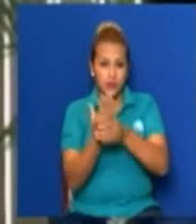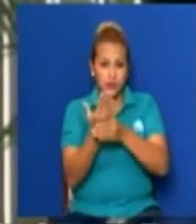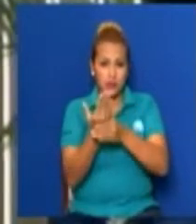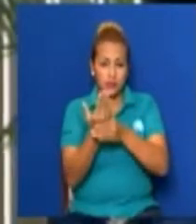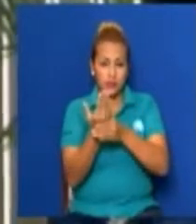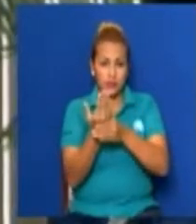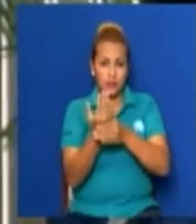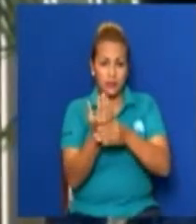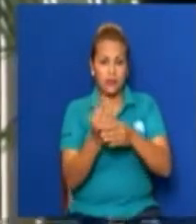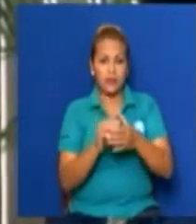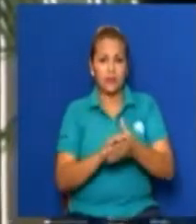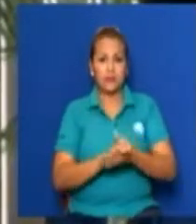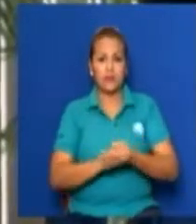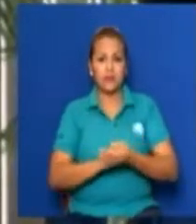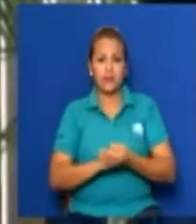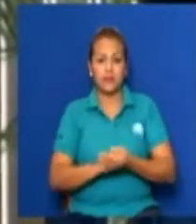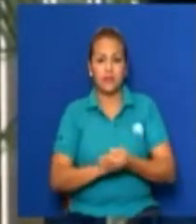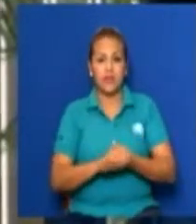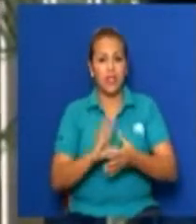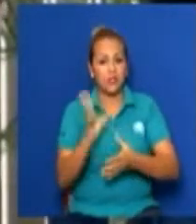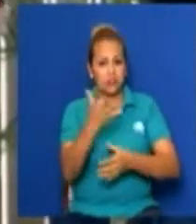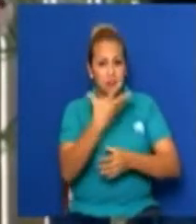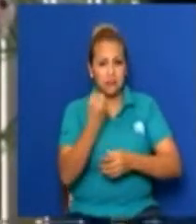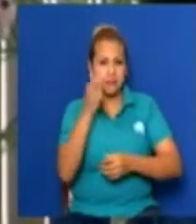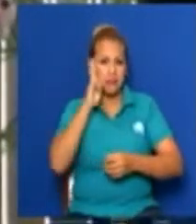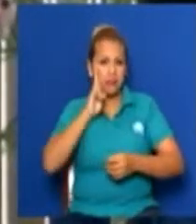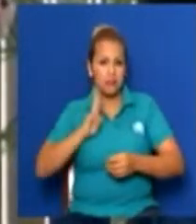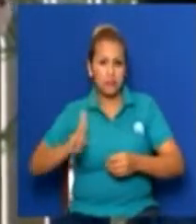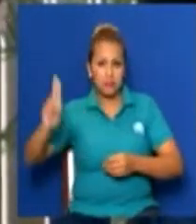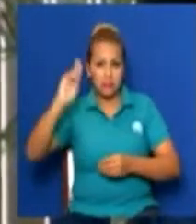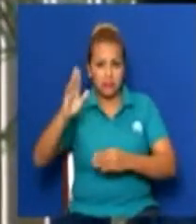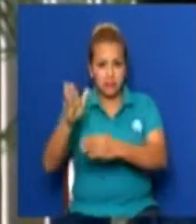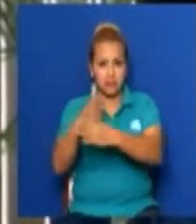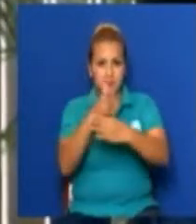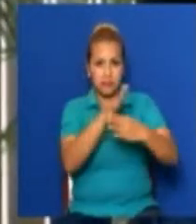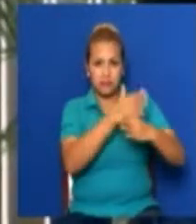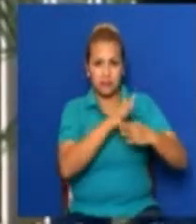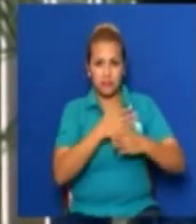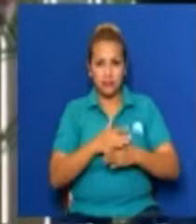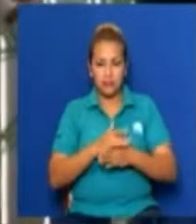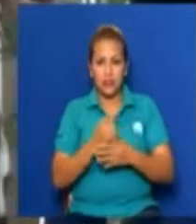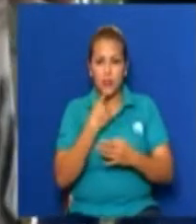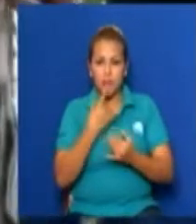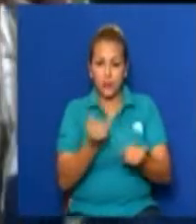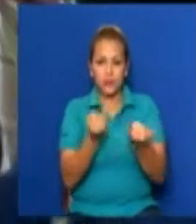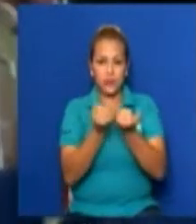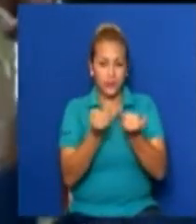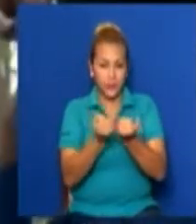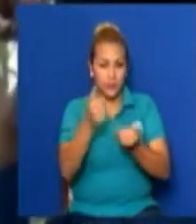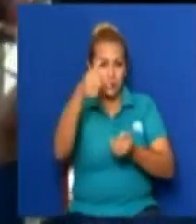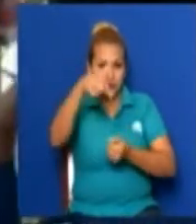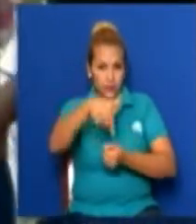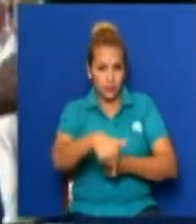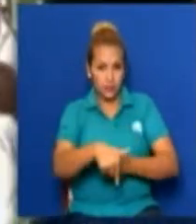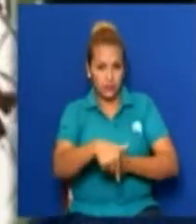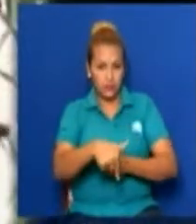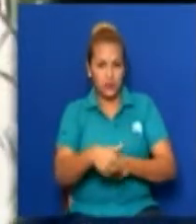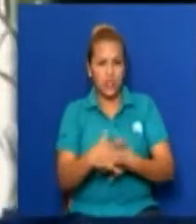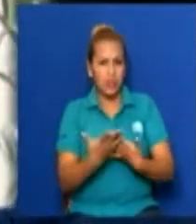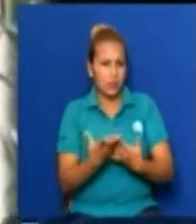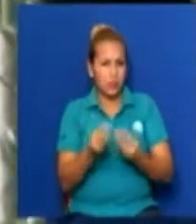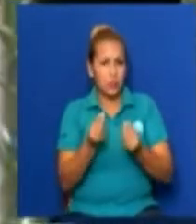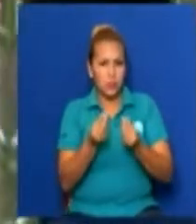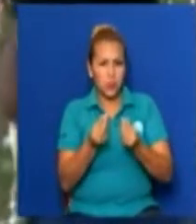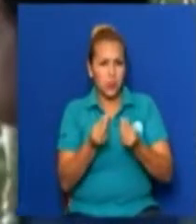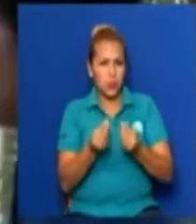a las universidades, porque aquí el sector académico